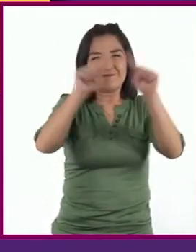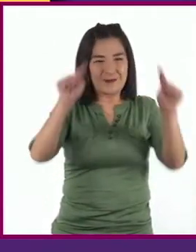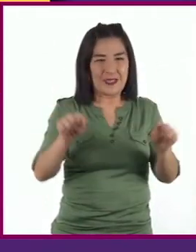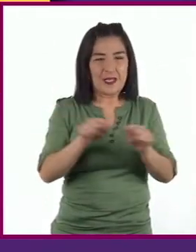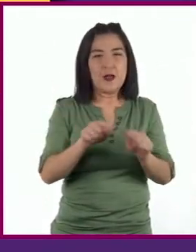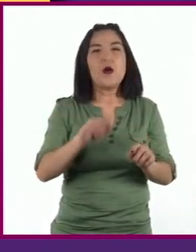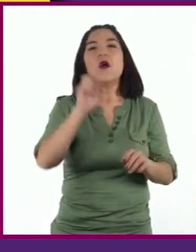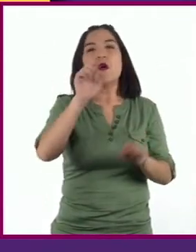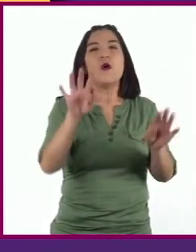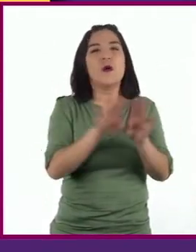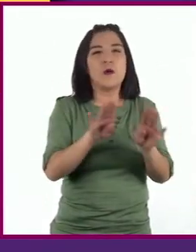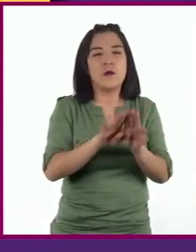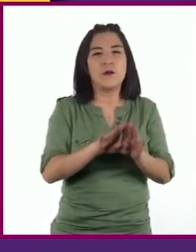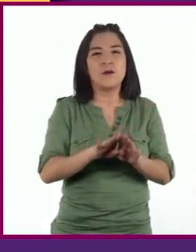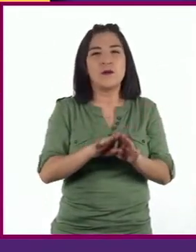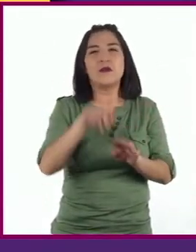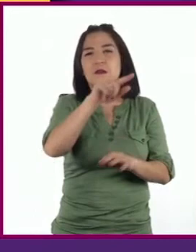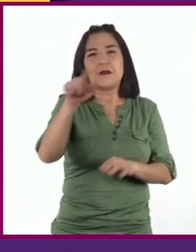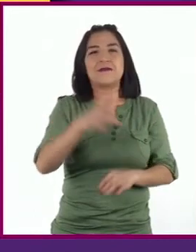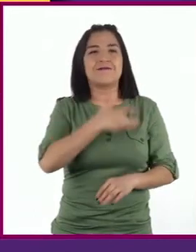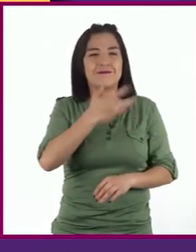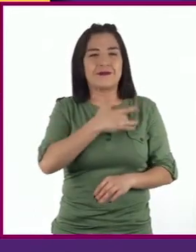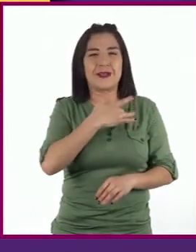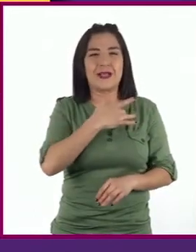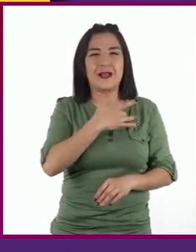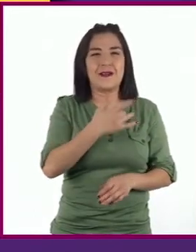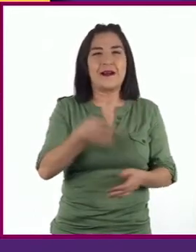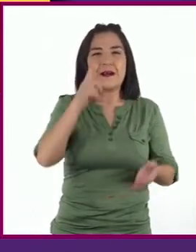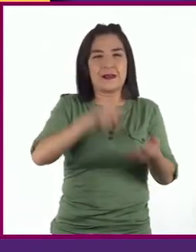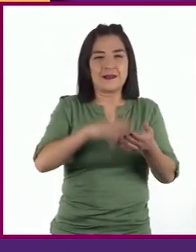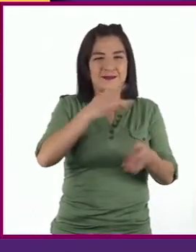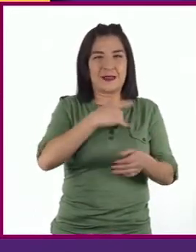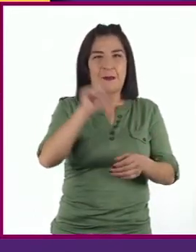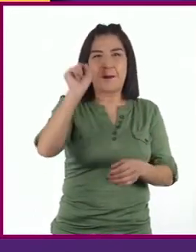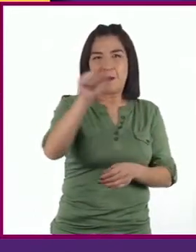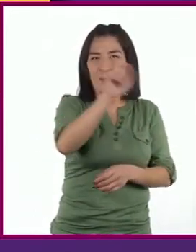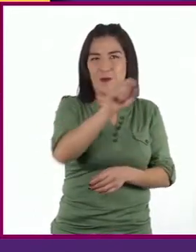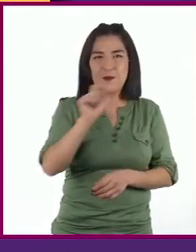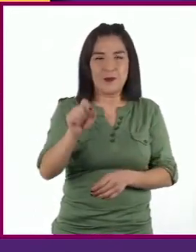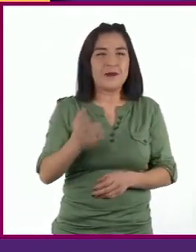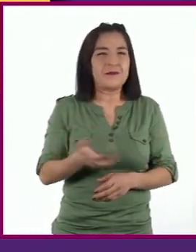tal manera que pudieran colocarlo en la parte punteada?